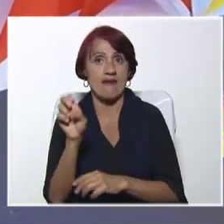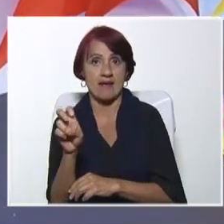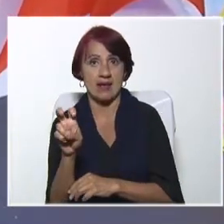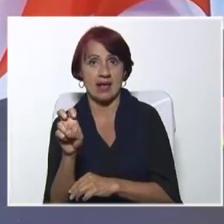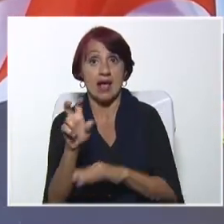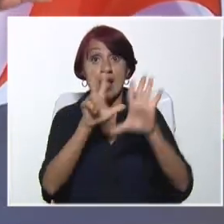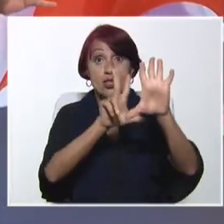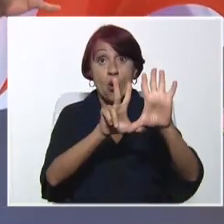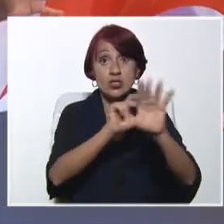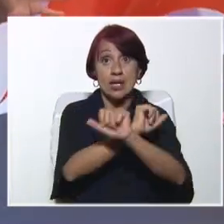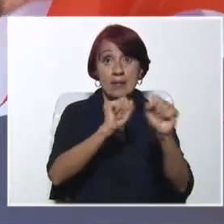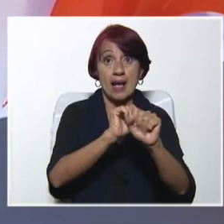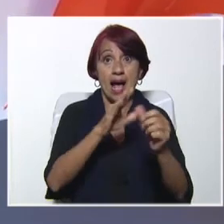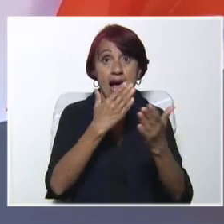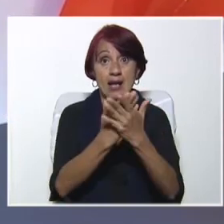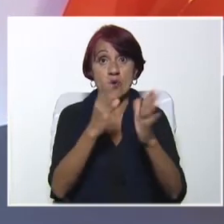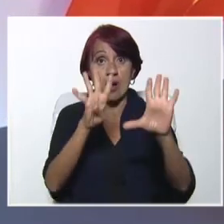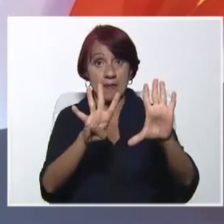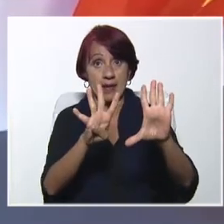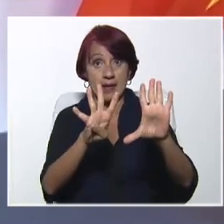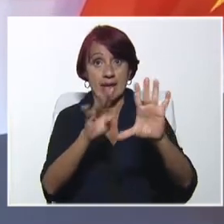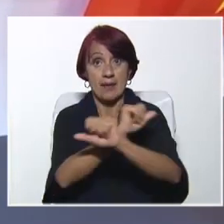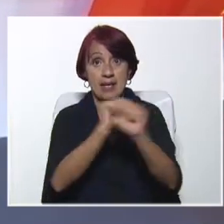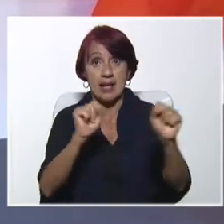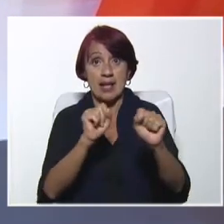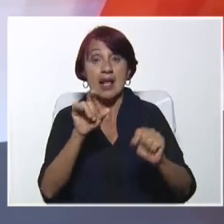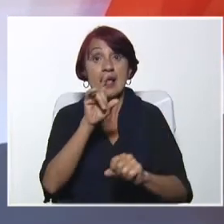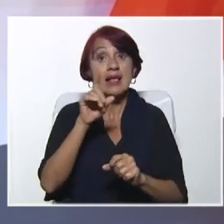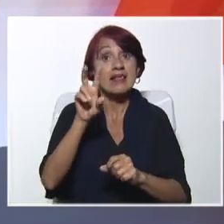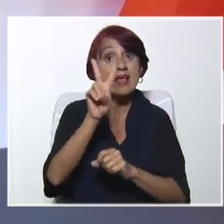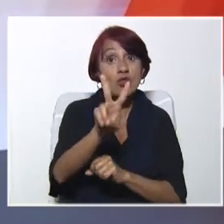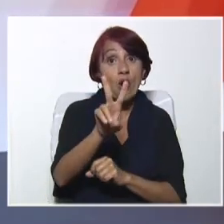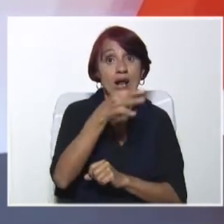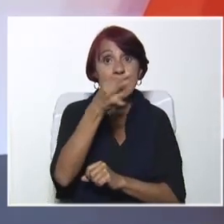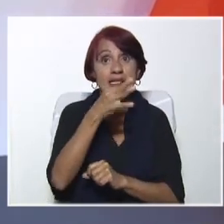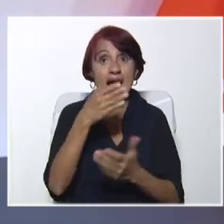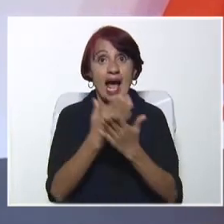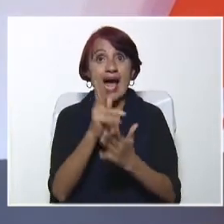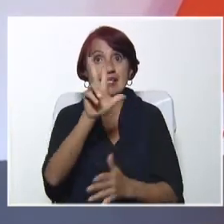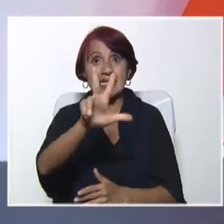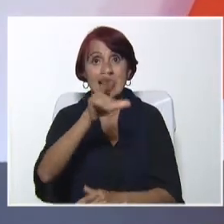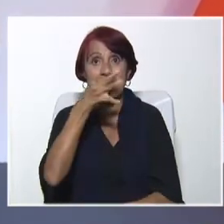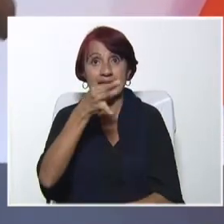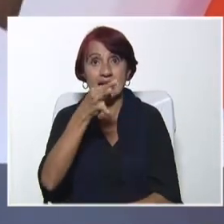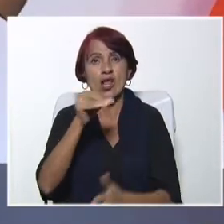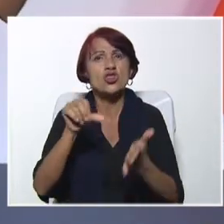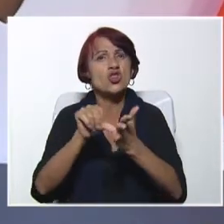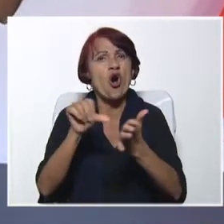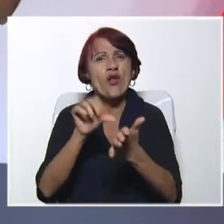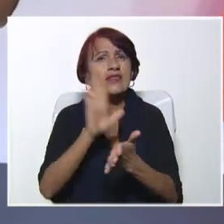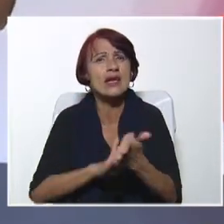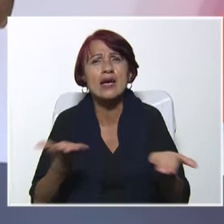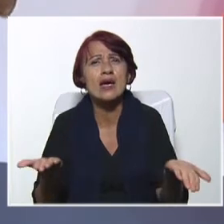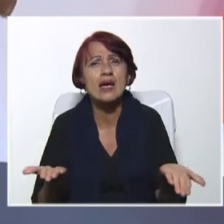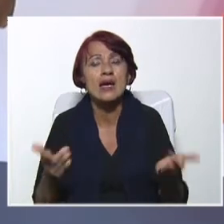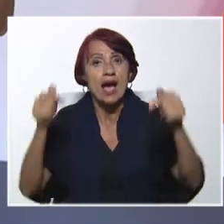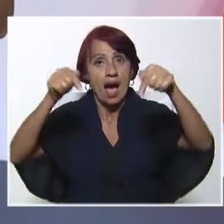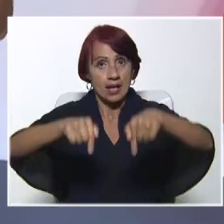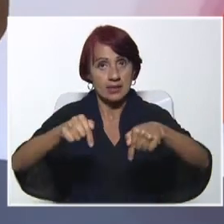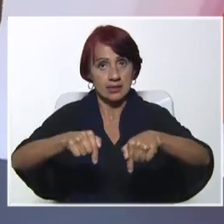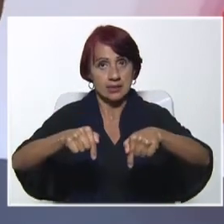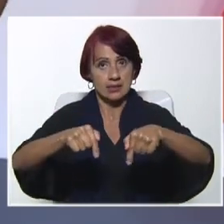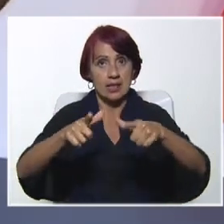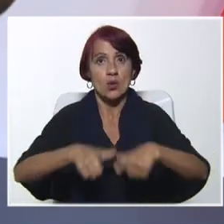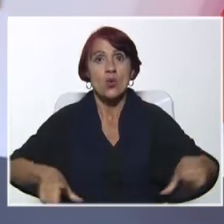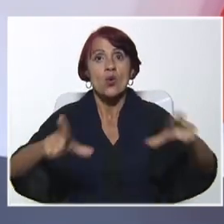viernes, de 8 de la mañana a 9 de la mañana y de 2 de la tarde a 3 de la tarde. ¿En dónde? En